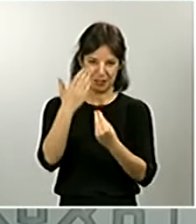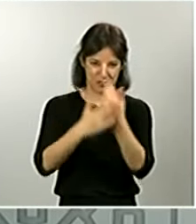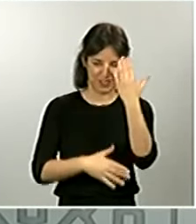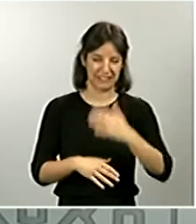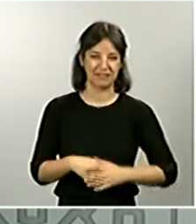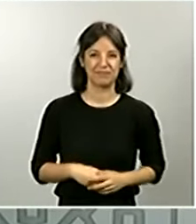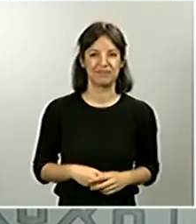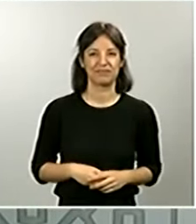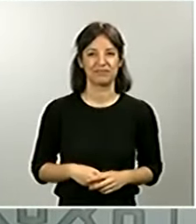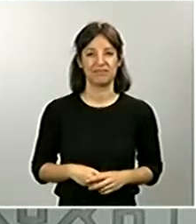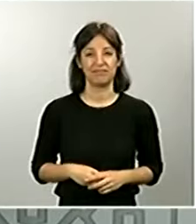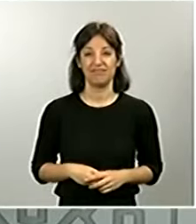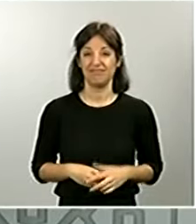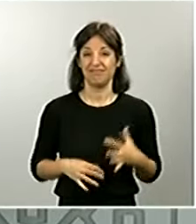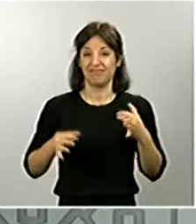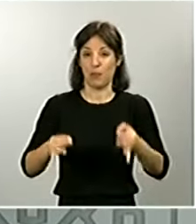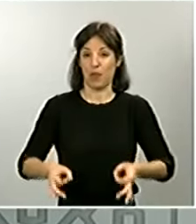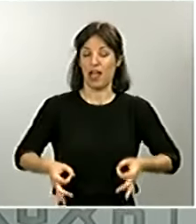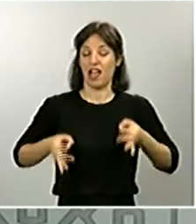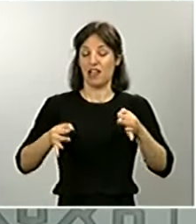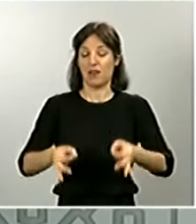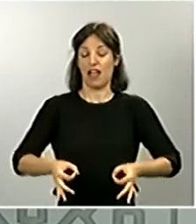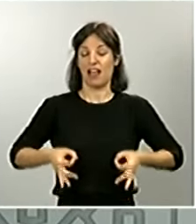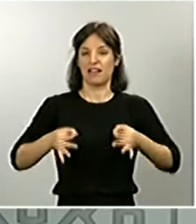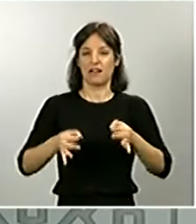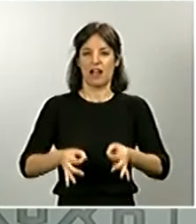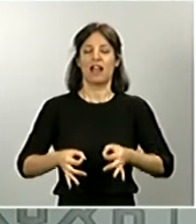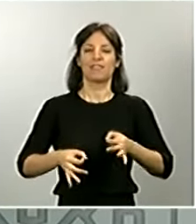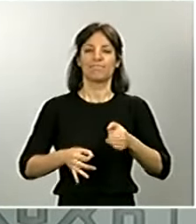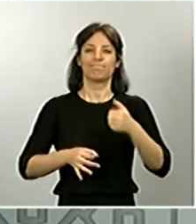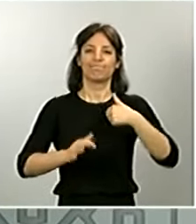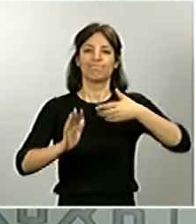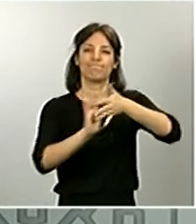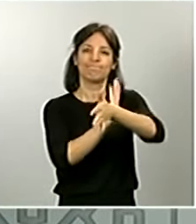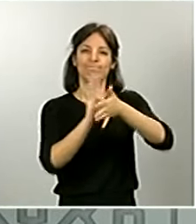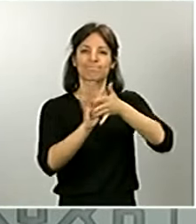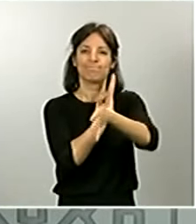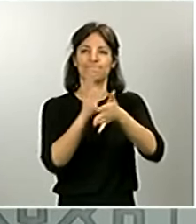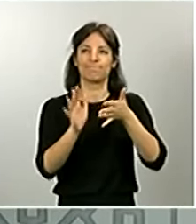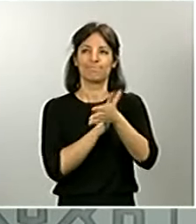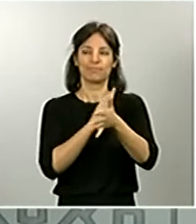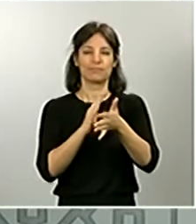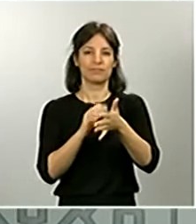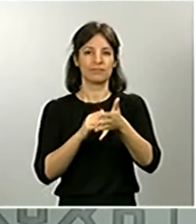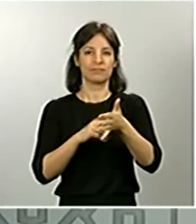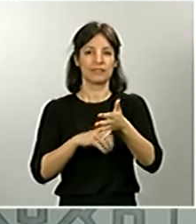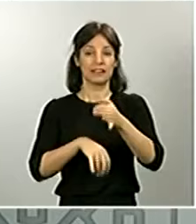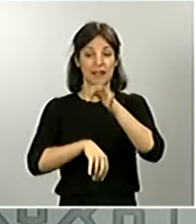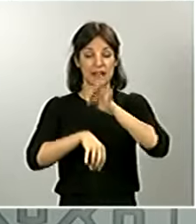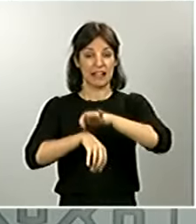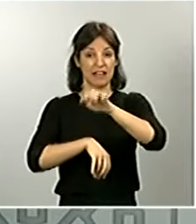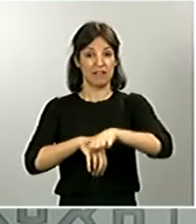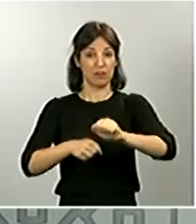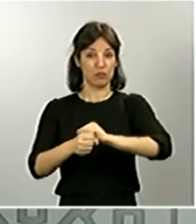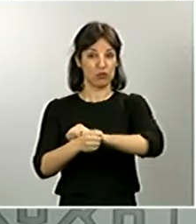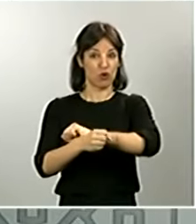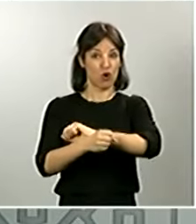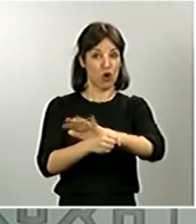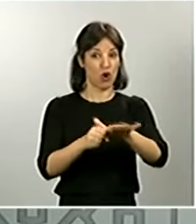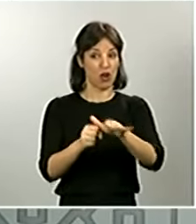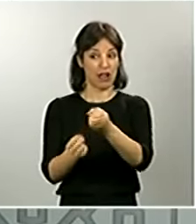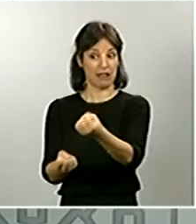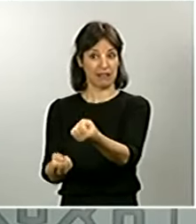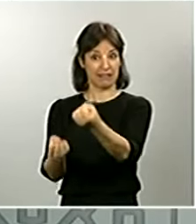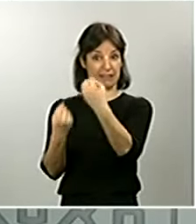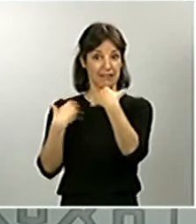hoy que baja de nuevo la cifra de fallecidos en un solo días 636 casos sobre coronavirus que nos han notificado al ministerio